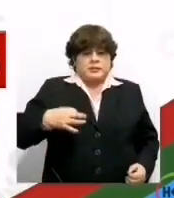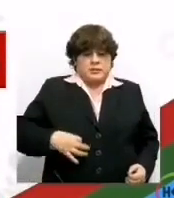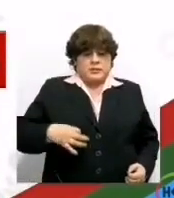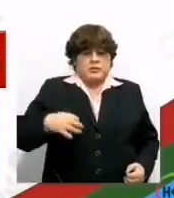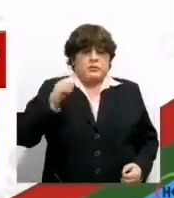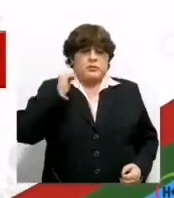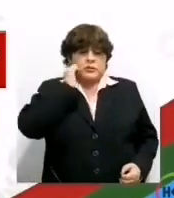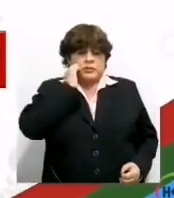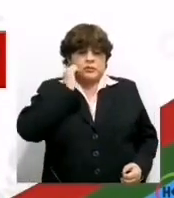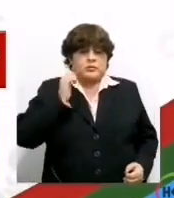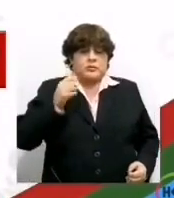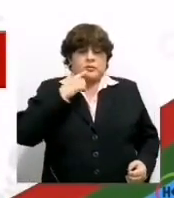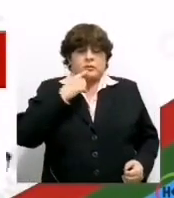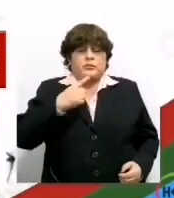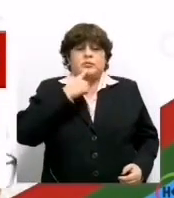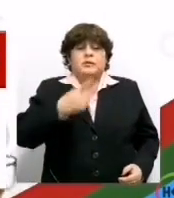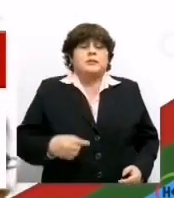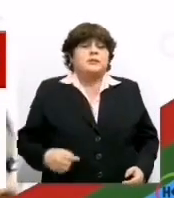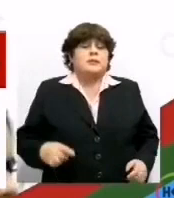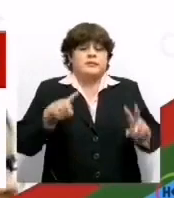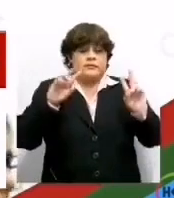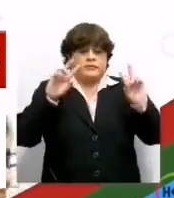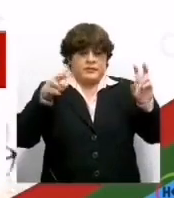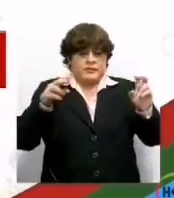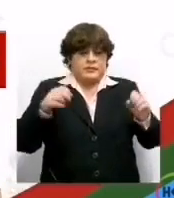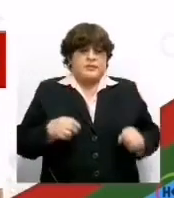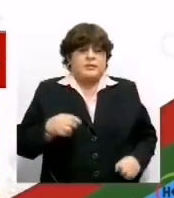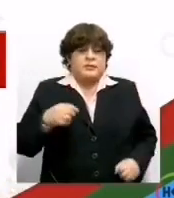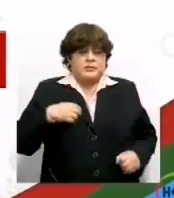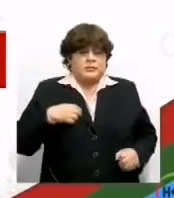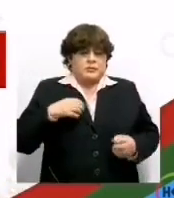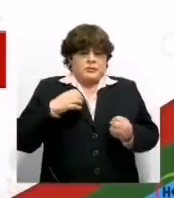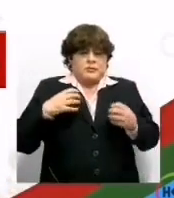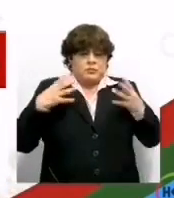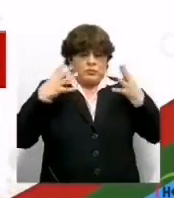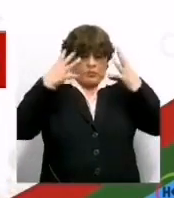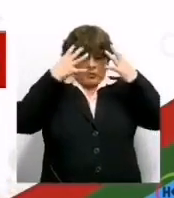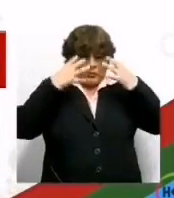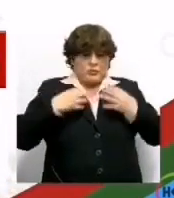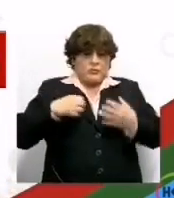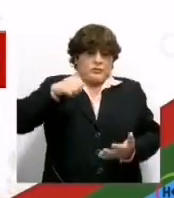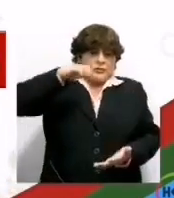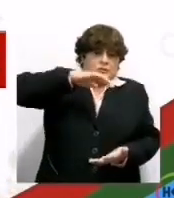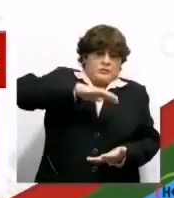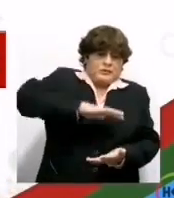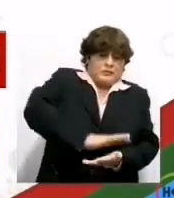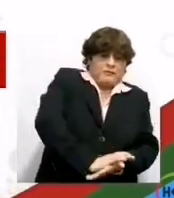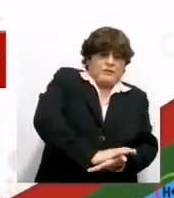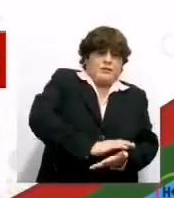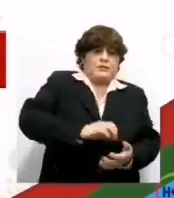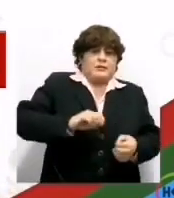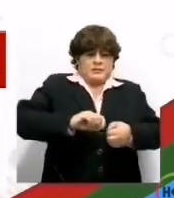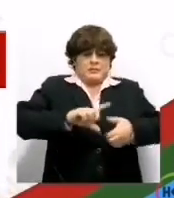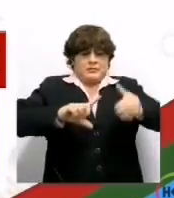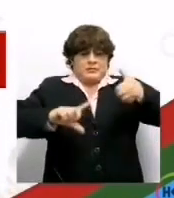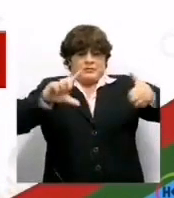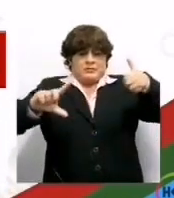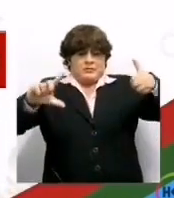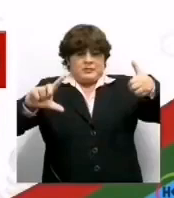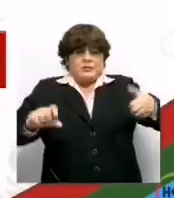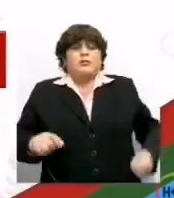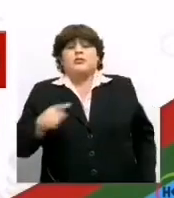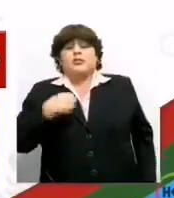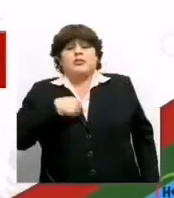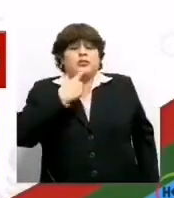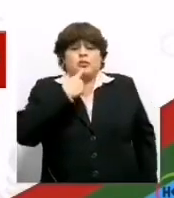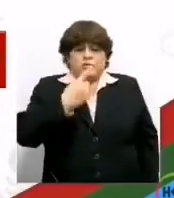Acuña como dice la frase es un monstruo que pisa fuerte en la región la libertad y no lo